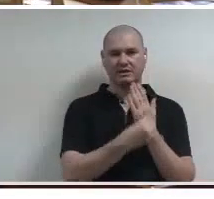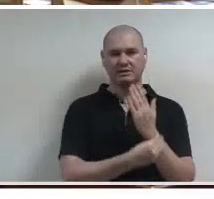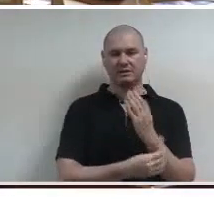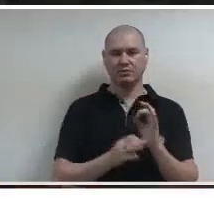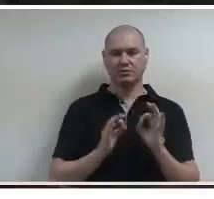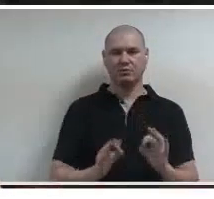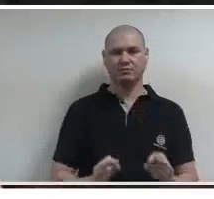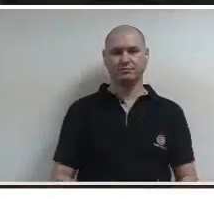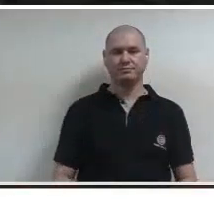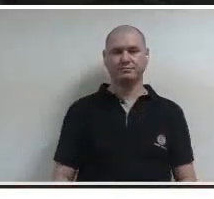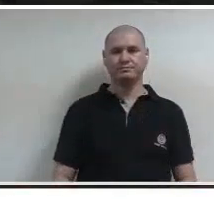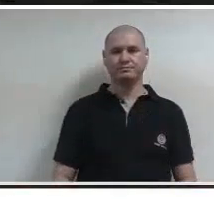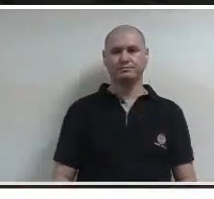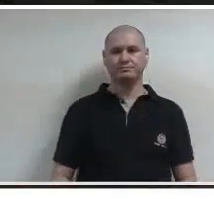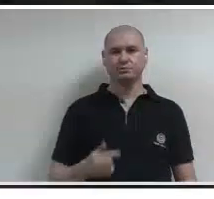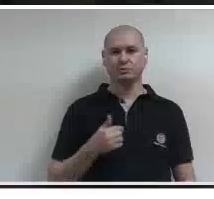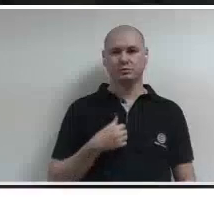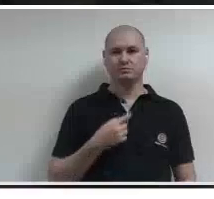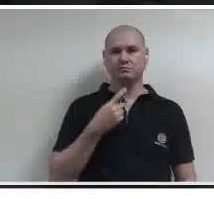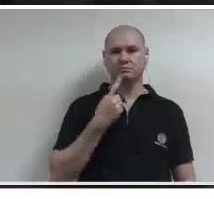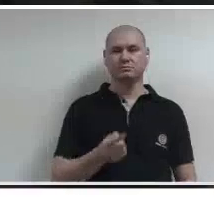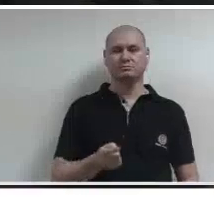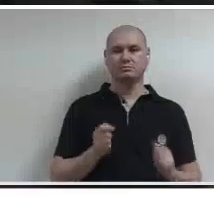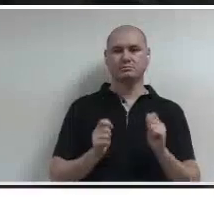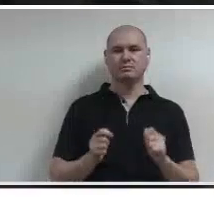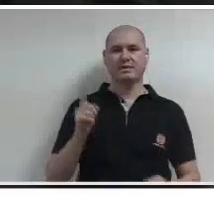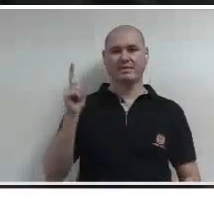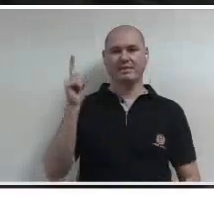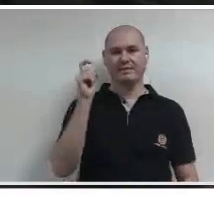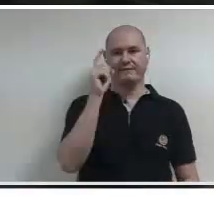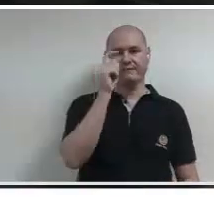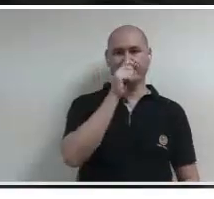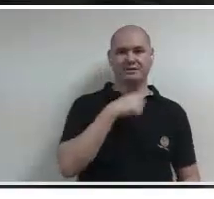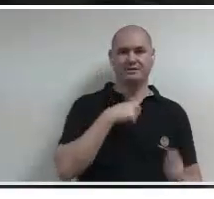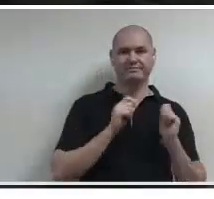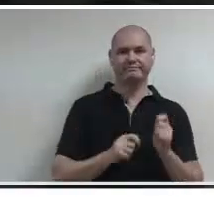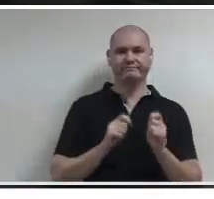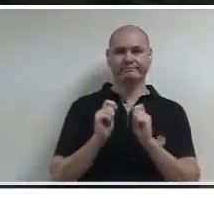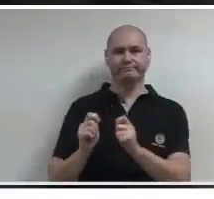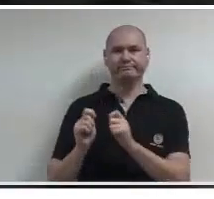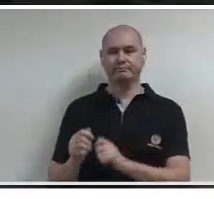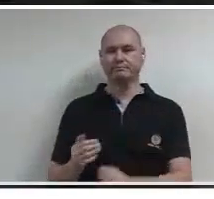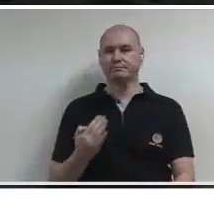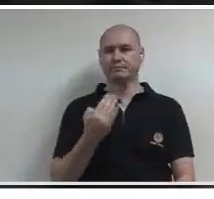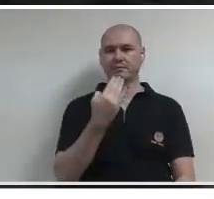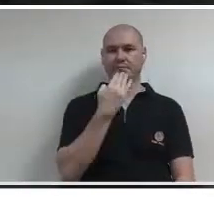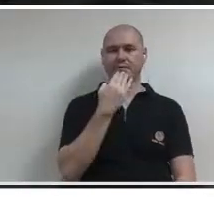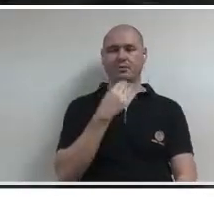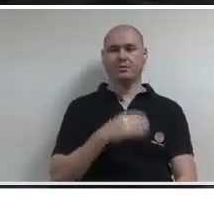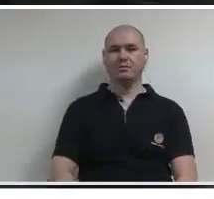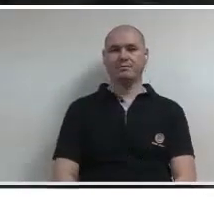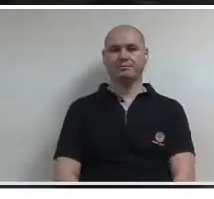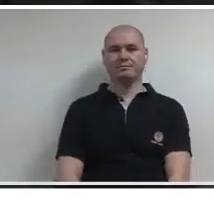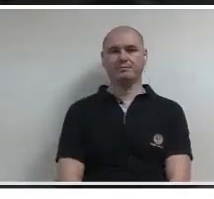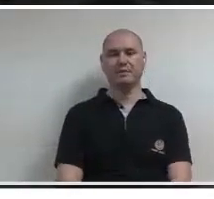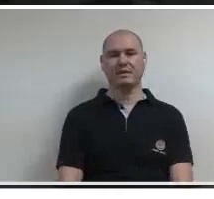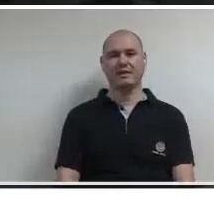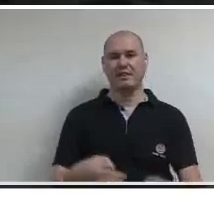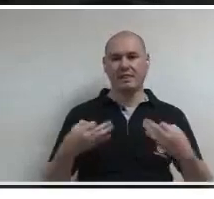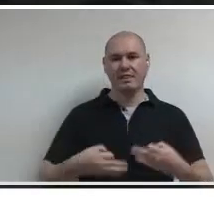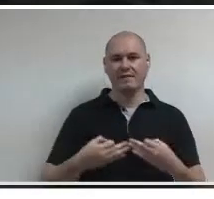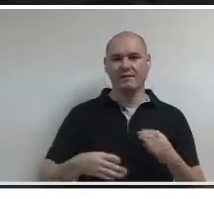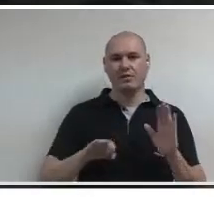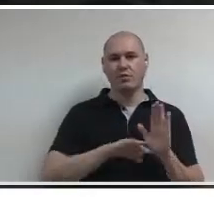con acuatía cuera ya y supe con ares de gua con alterna de gua ya tu ina con allí por abajo han gato